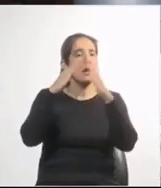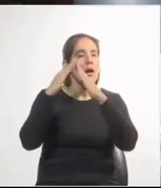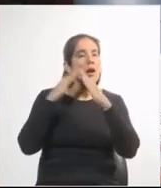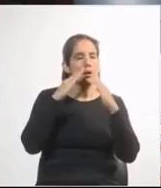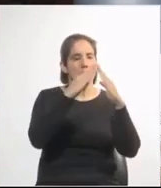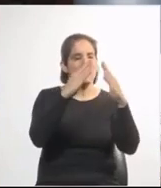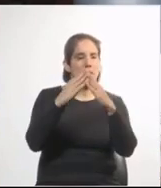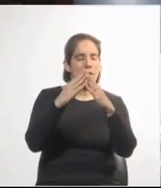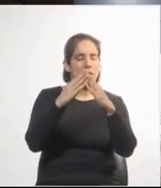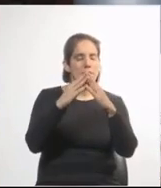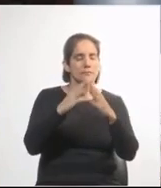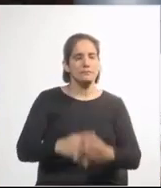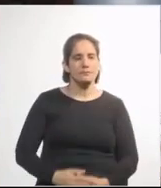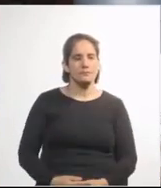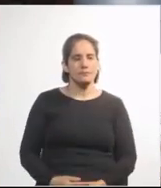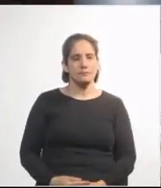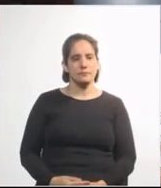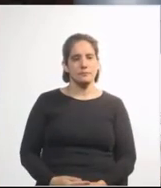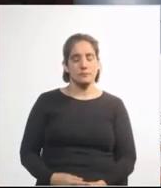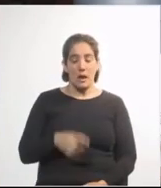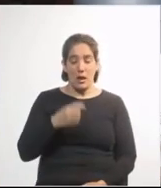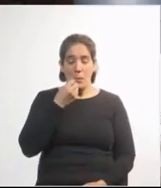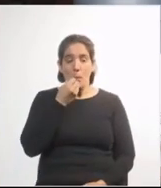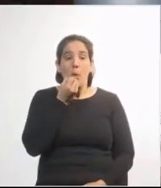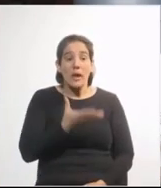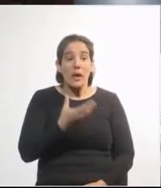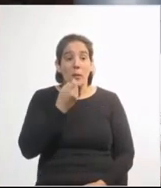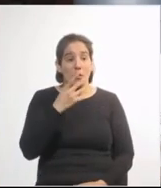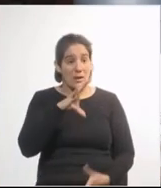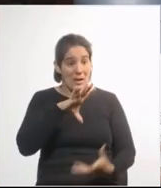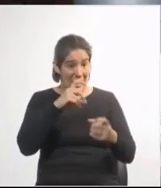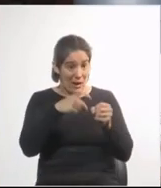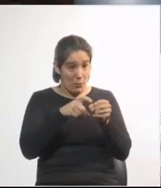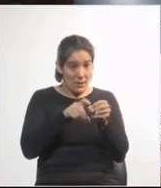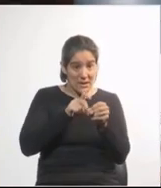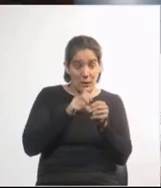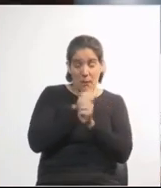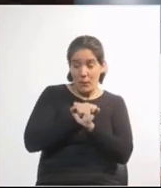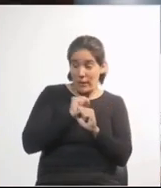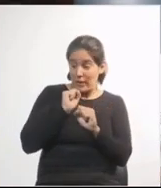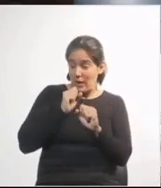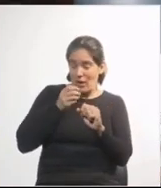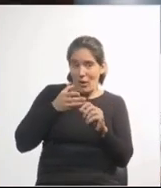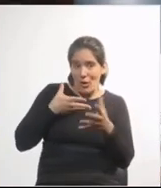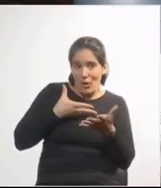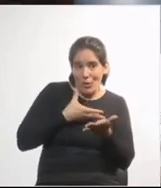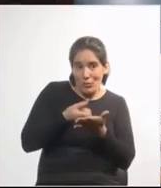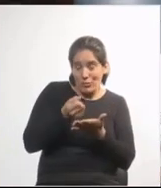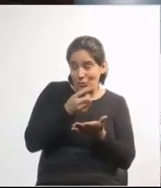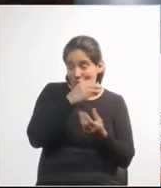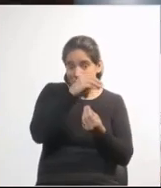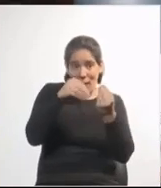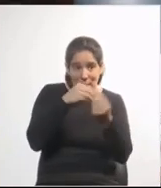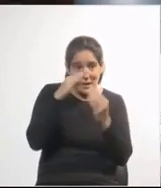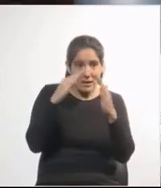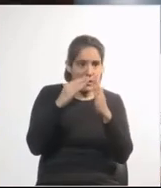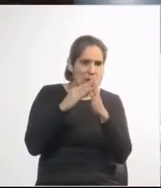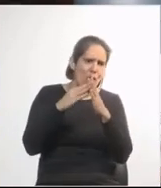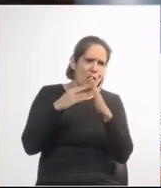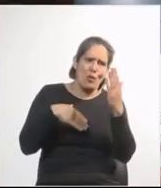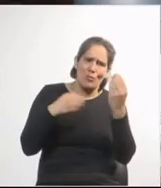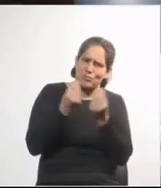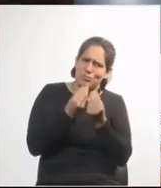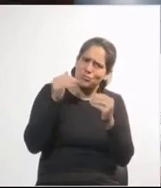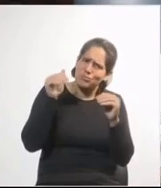de viviendas de interés social, tanto porque a través de él han accedido a la vivienda miles de familias de trabajadoras